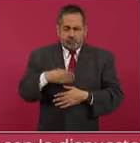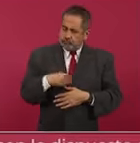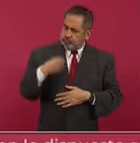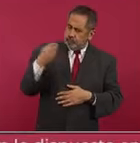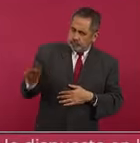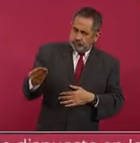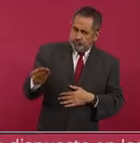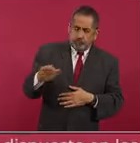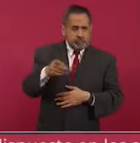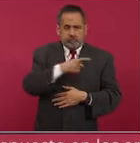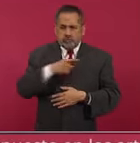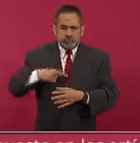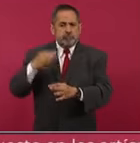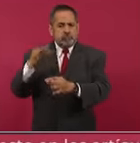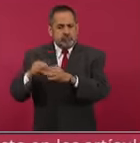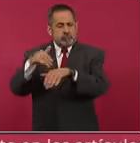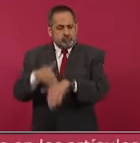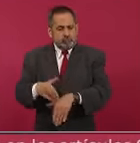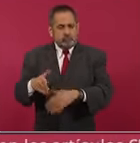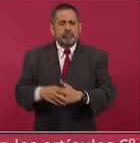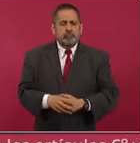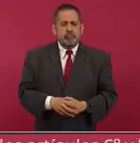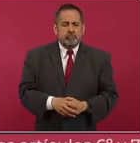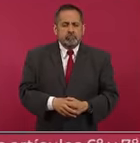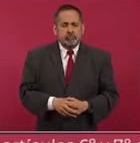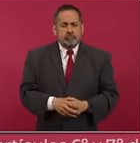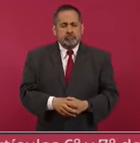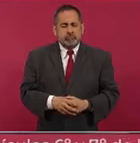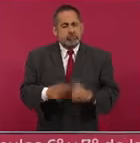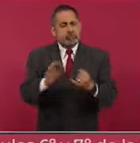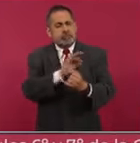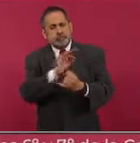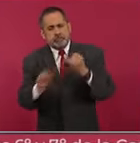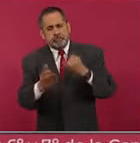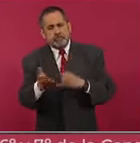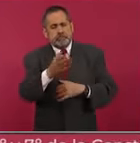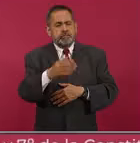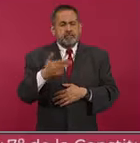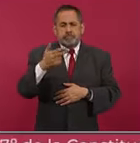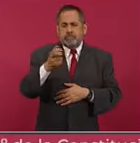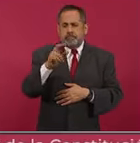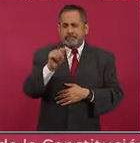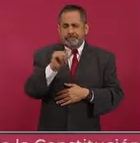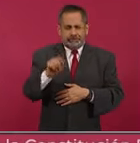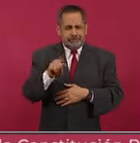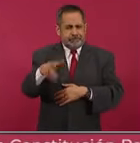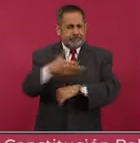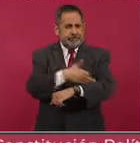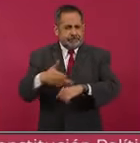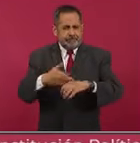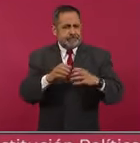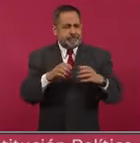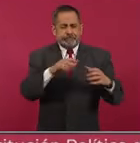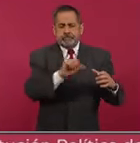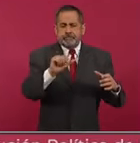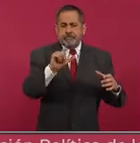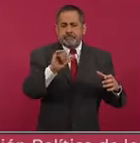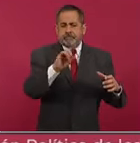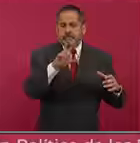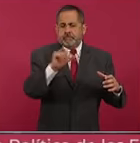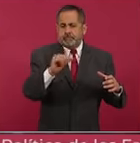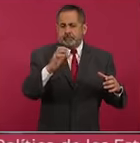y la están cumpliendo. Bueno, ya por último, sobre el caso Gertz, la familia política de Alejandra Cuevas ha sostenido